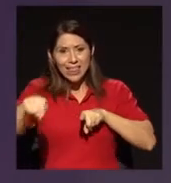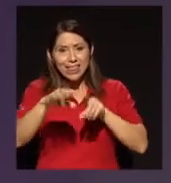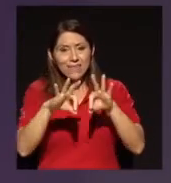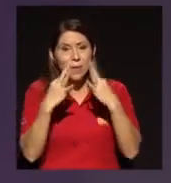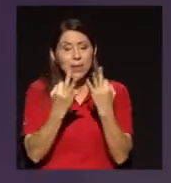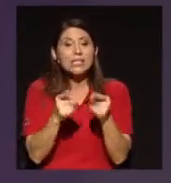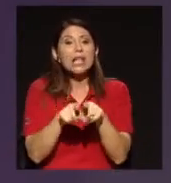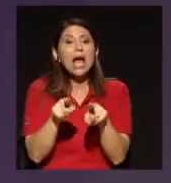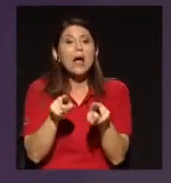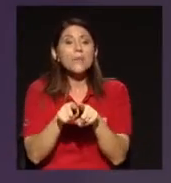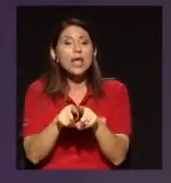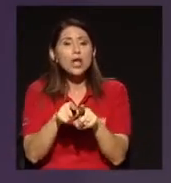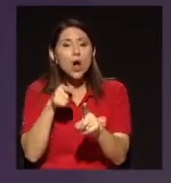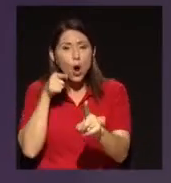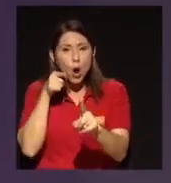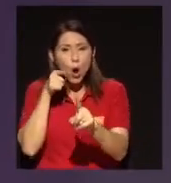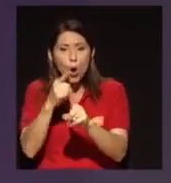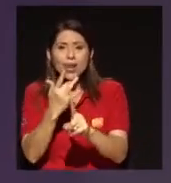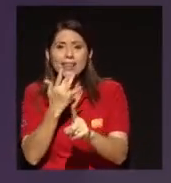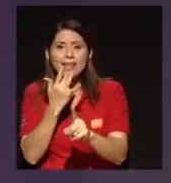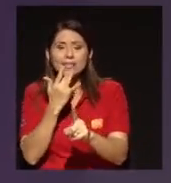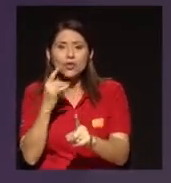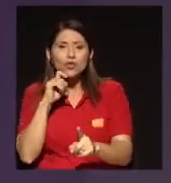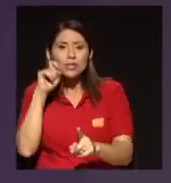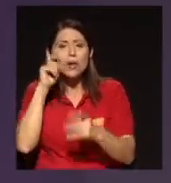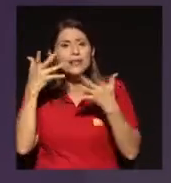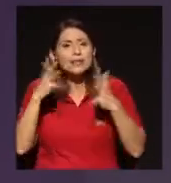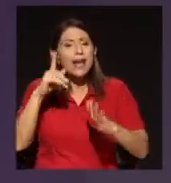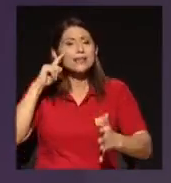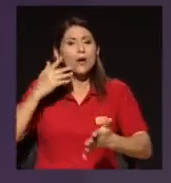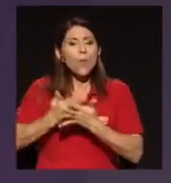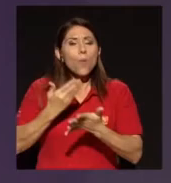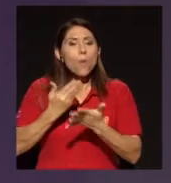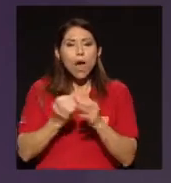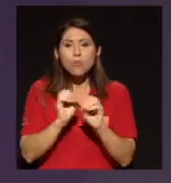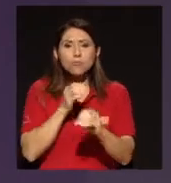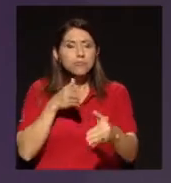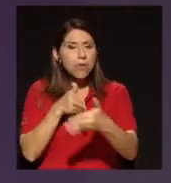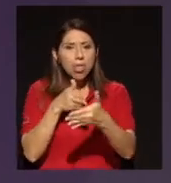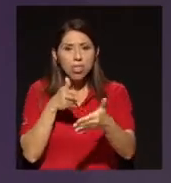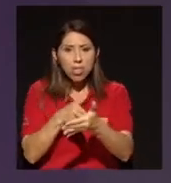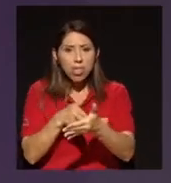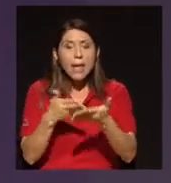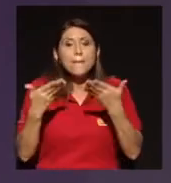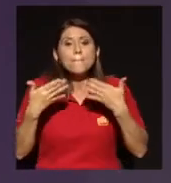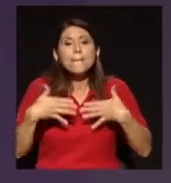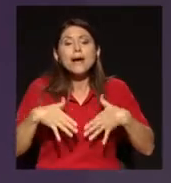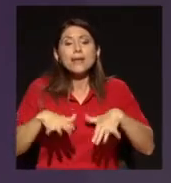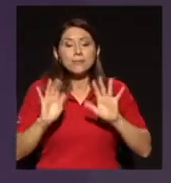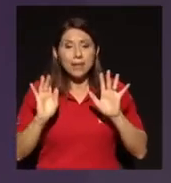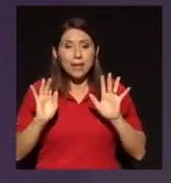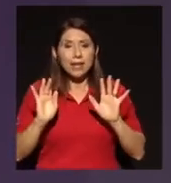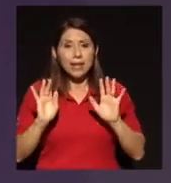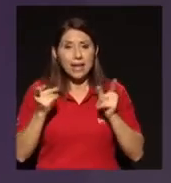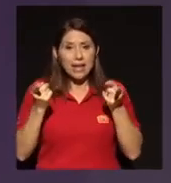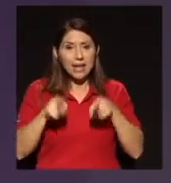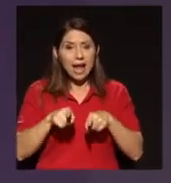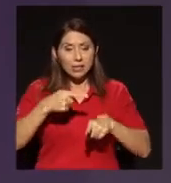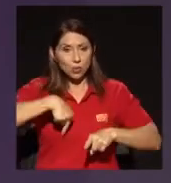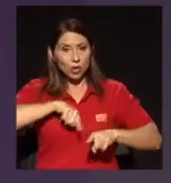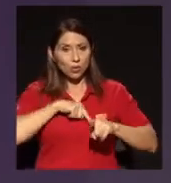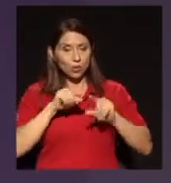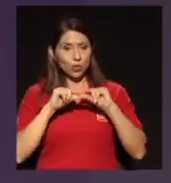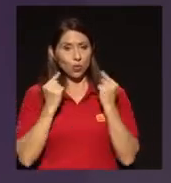orientación sexual, ya está requete comprobado que no tiene ninguna afectación, y más bien en el caso pues del grupo nuestro que